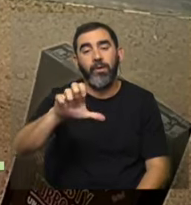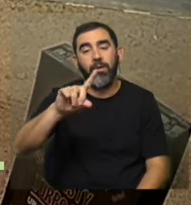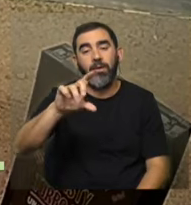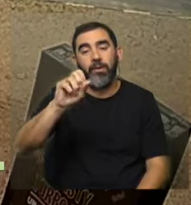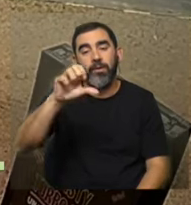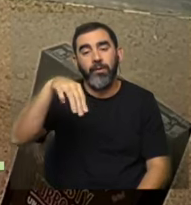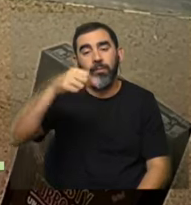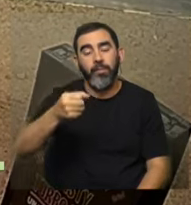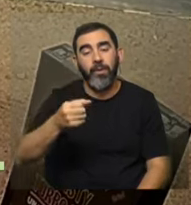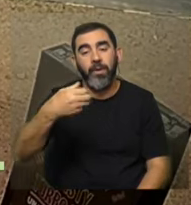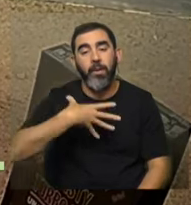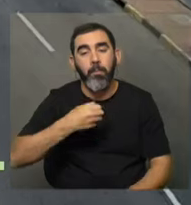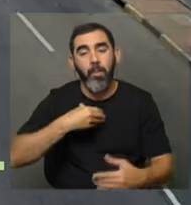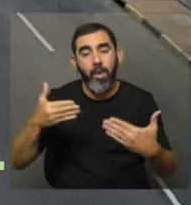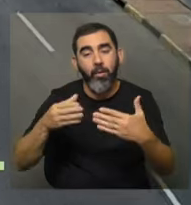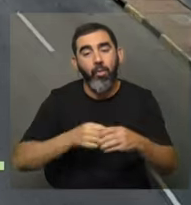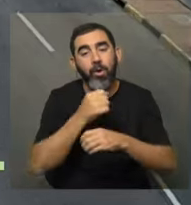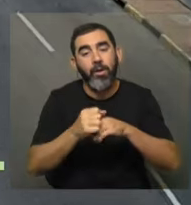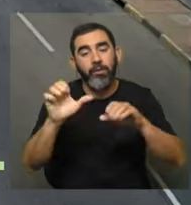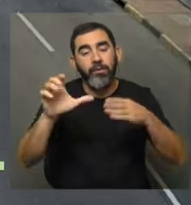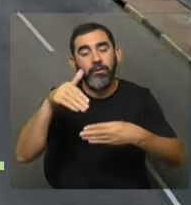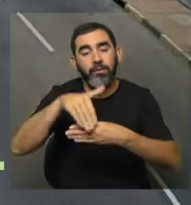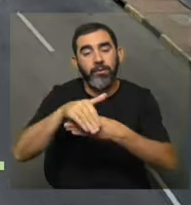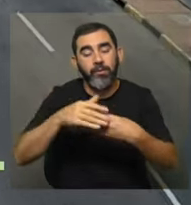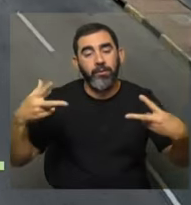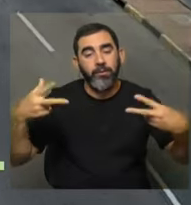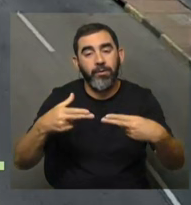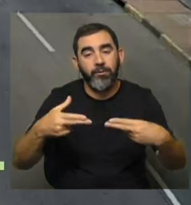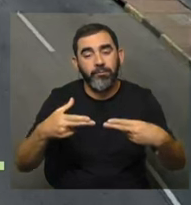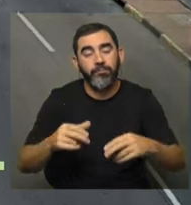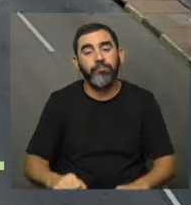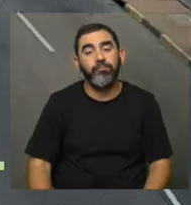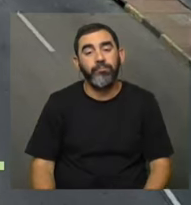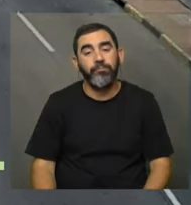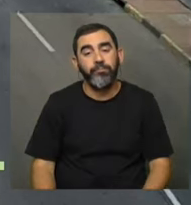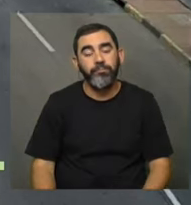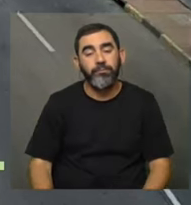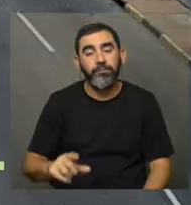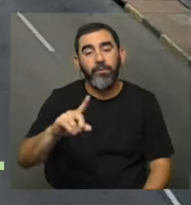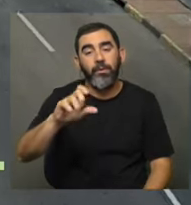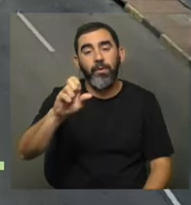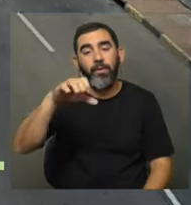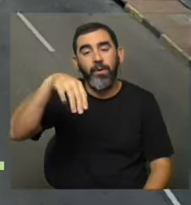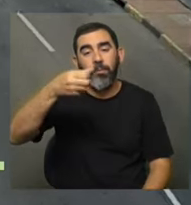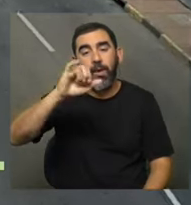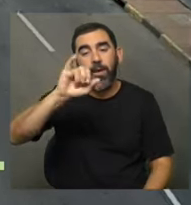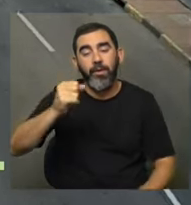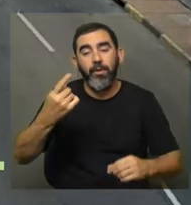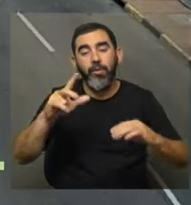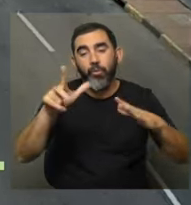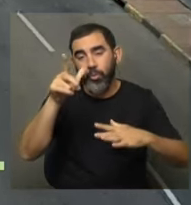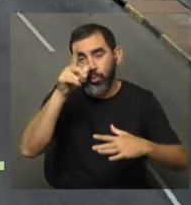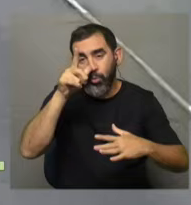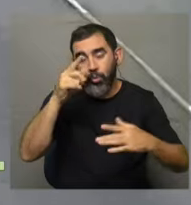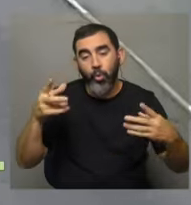ro graseras y Benito blanco estará cortado hasta las 6 de la tarde por retiro de material en esa zona también Pablo de María entre avenida 18 de julio y Colonia